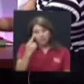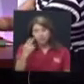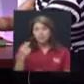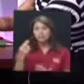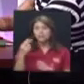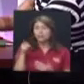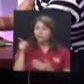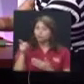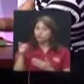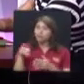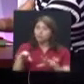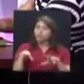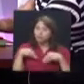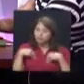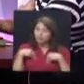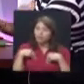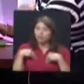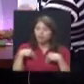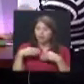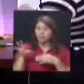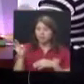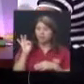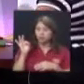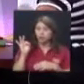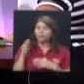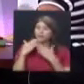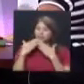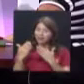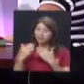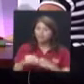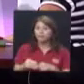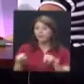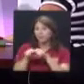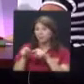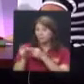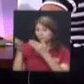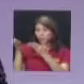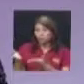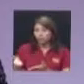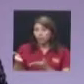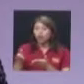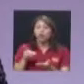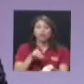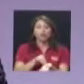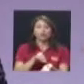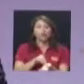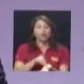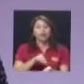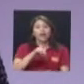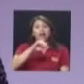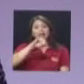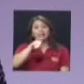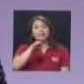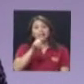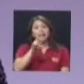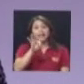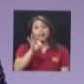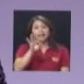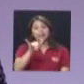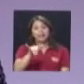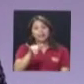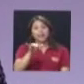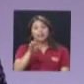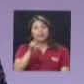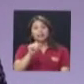y contamos también en nuestro en nuestras invitadas con la doctora yeti reventós quien es